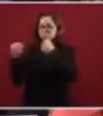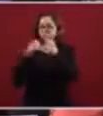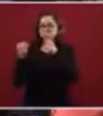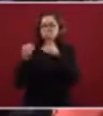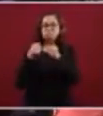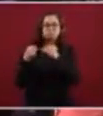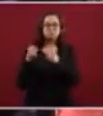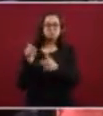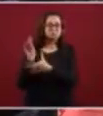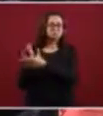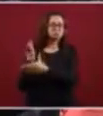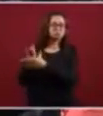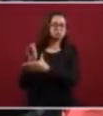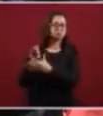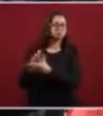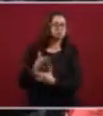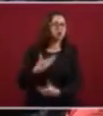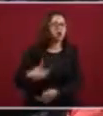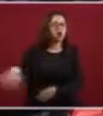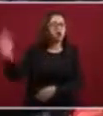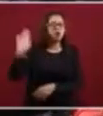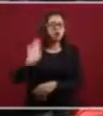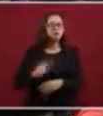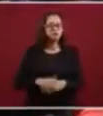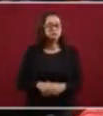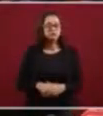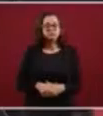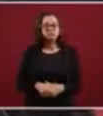durante años. No había